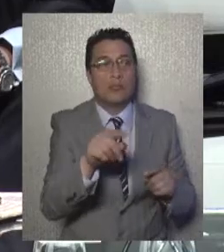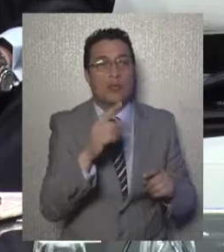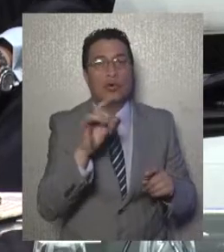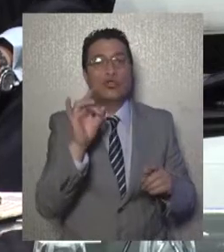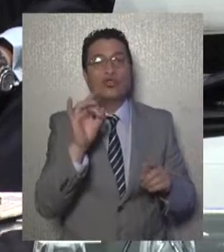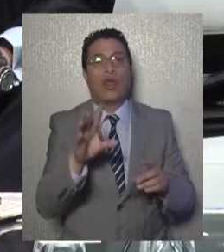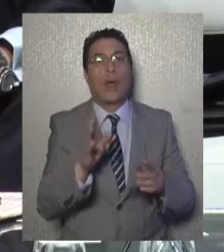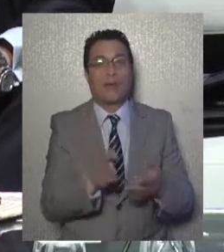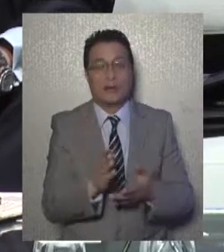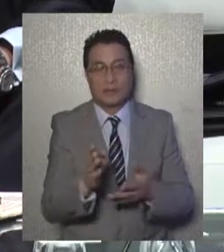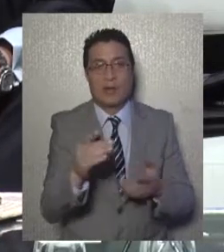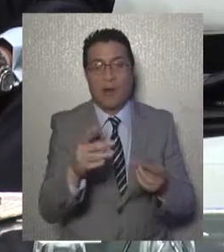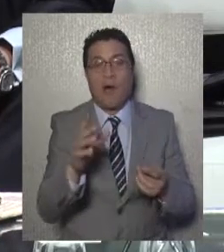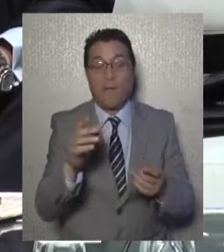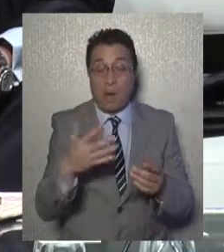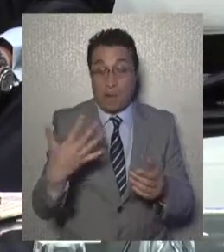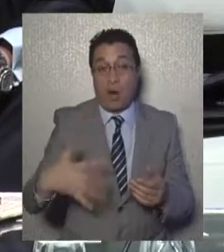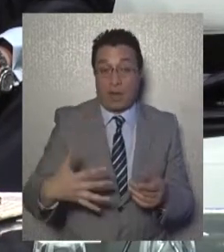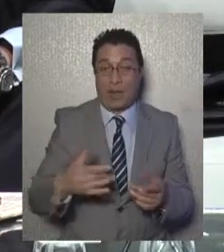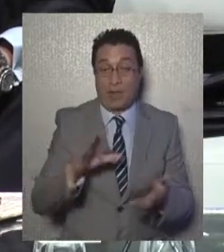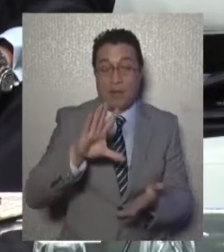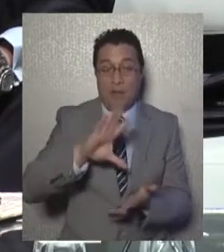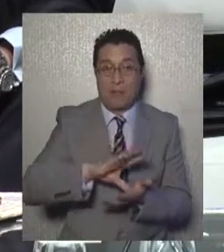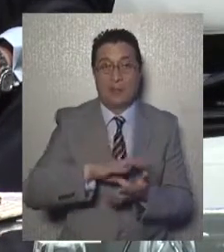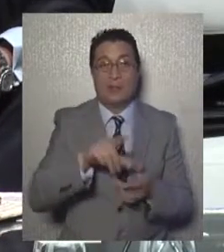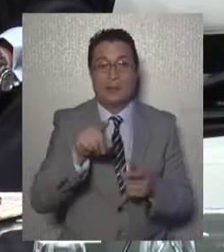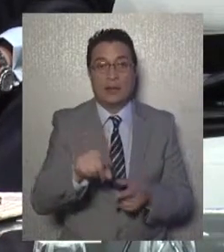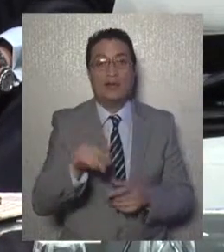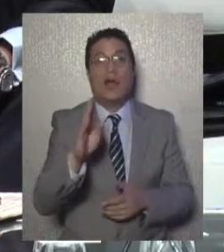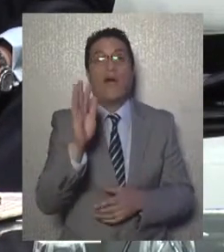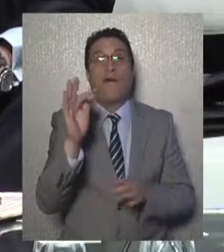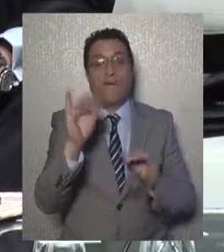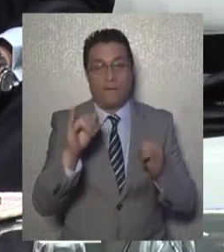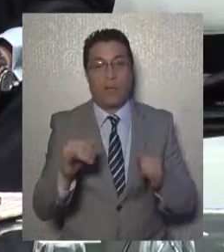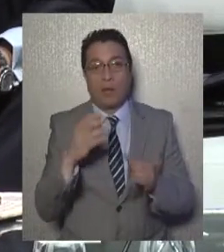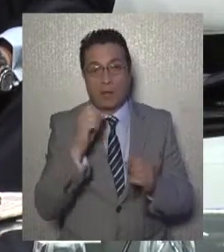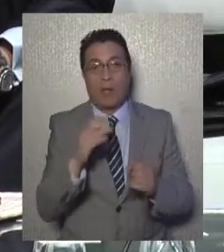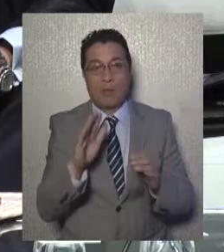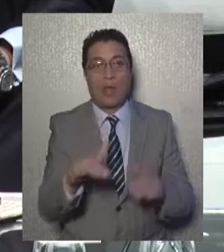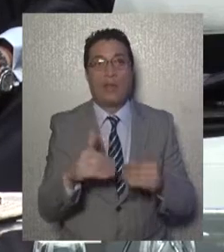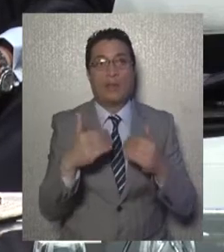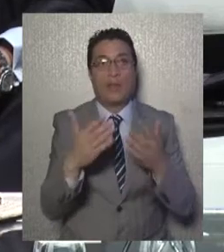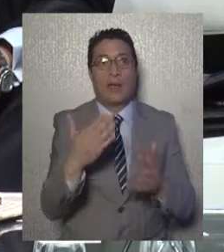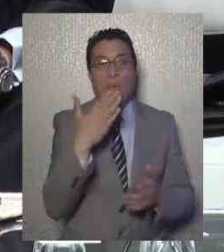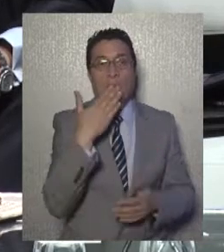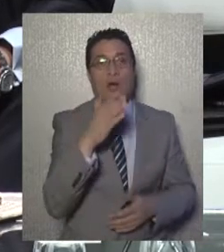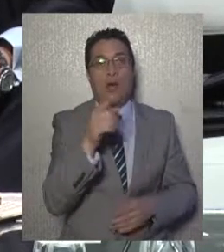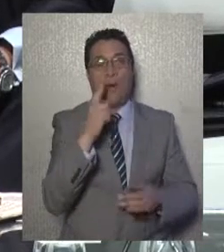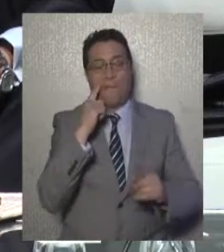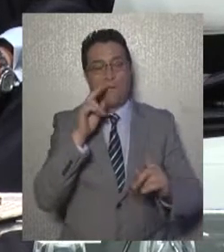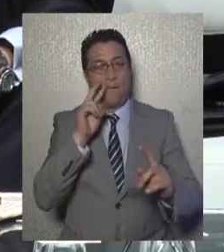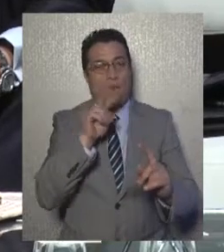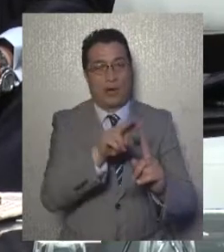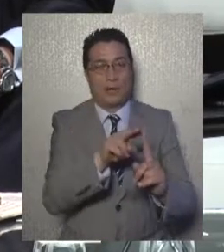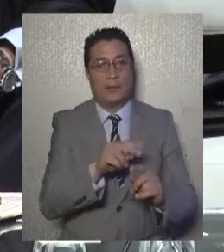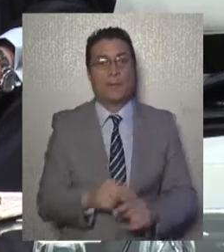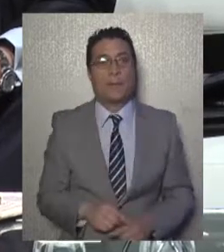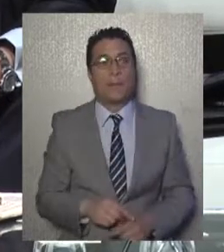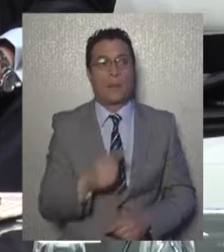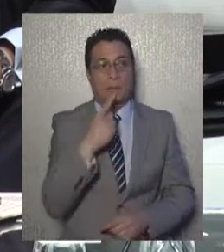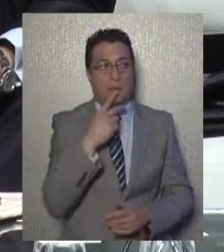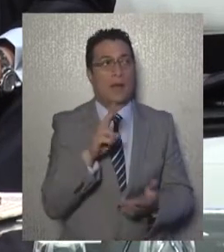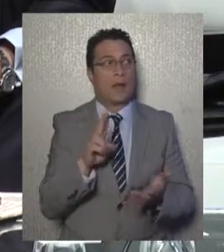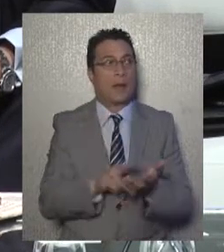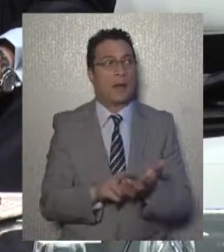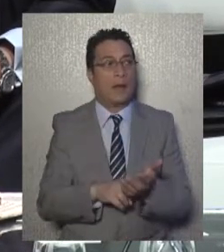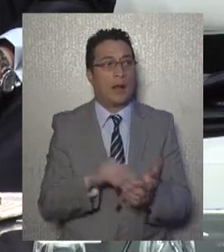convenientes, pero que sí son fundamentales para el país y tal vez de ese modo también permitir al sector privado que pueda enfocarse en esto? Bueno, la realidad